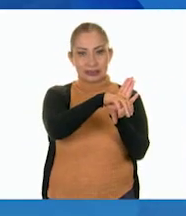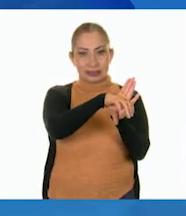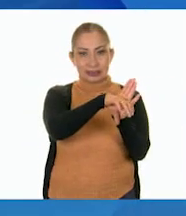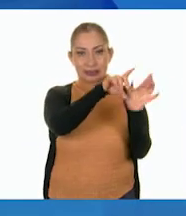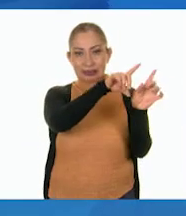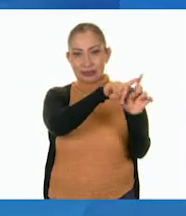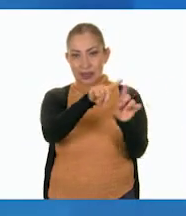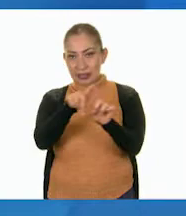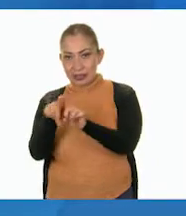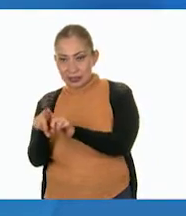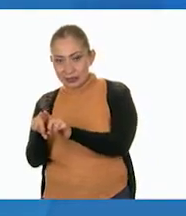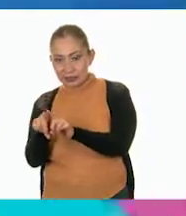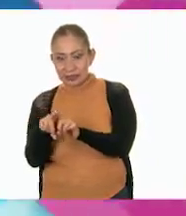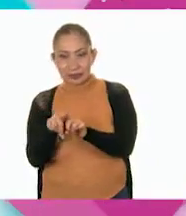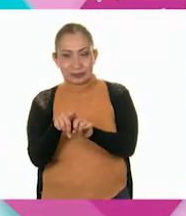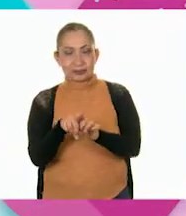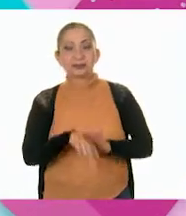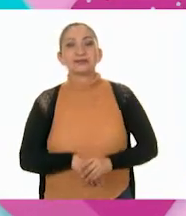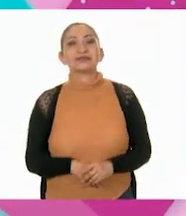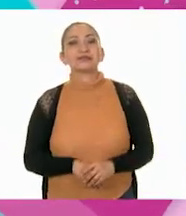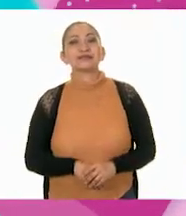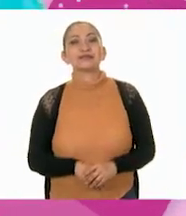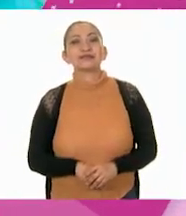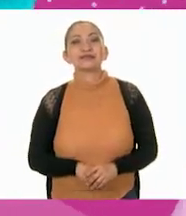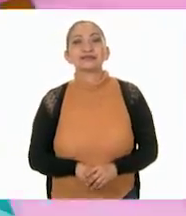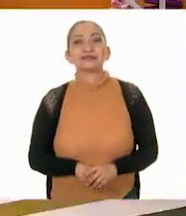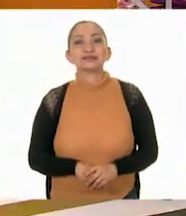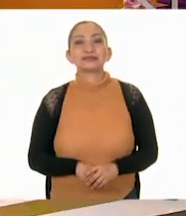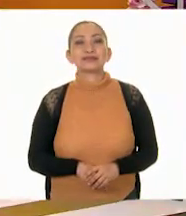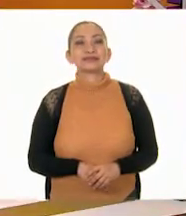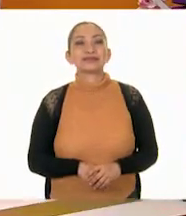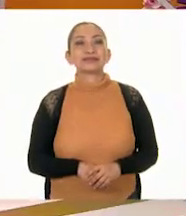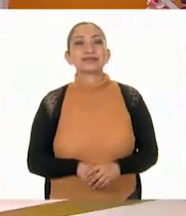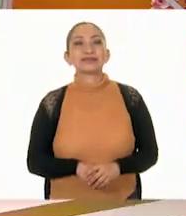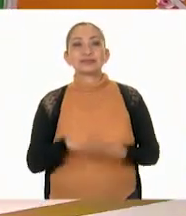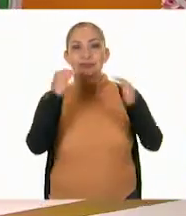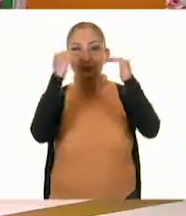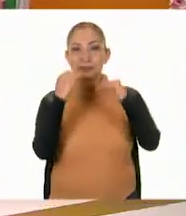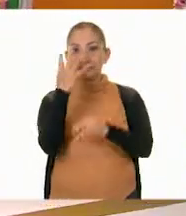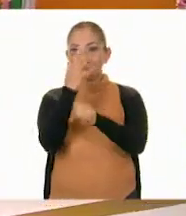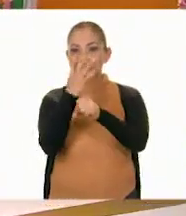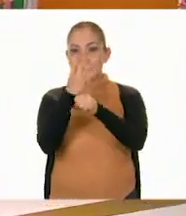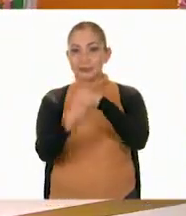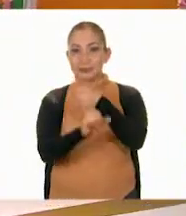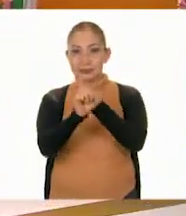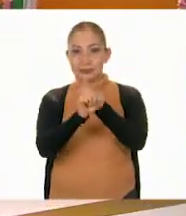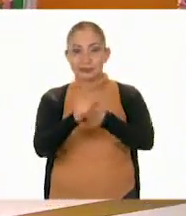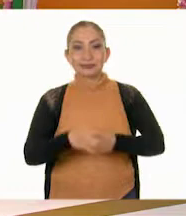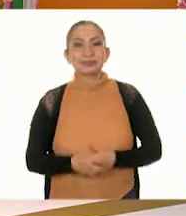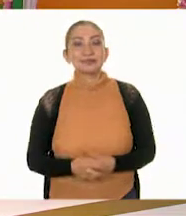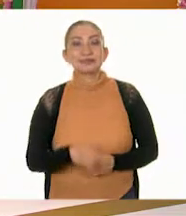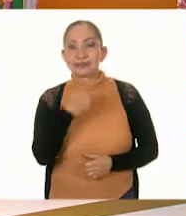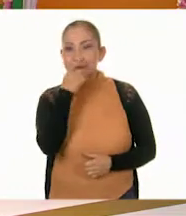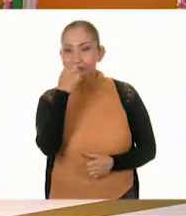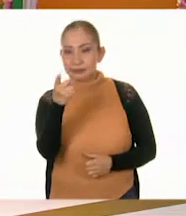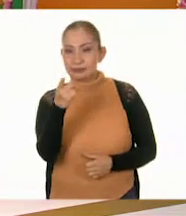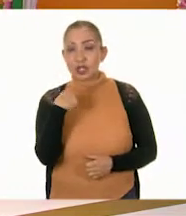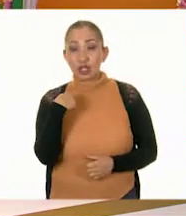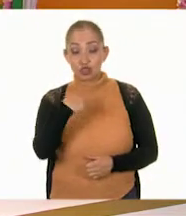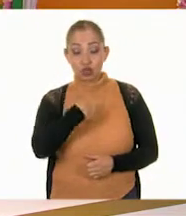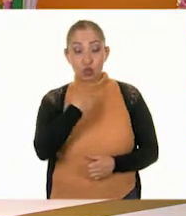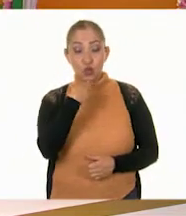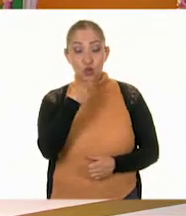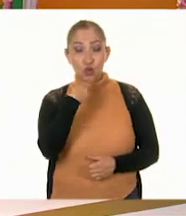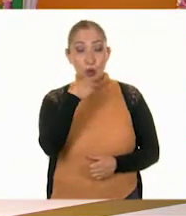Y sería lo mismo, rebanadas de jamón. Rebanadas de jamón. Muy bien. Vamos con el cuarto programa. Uh-huh. Dice, si uso